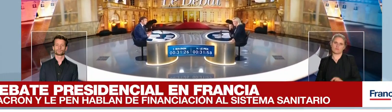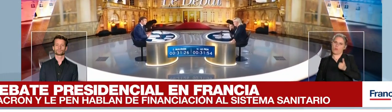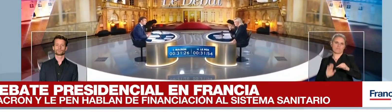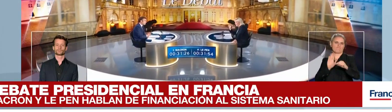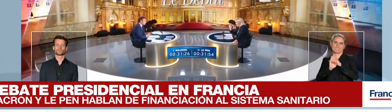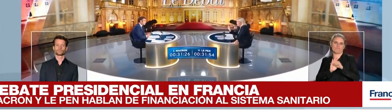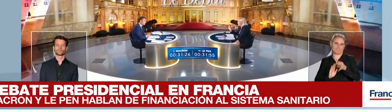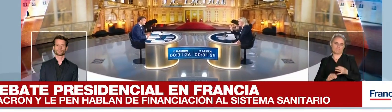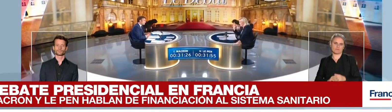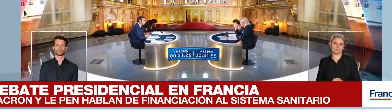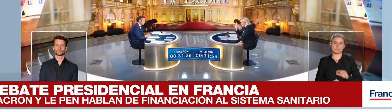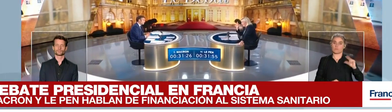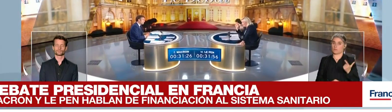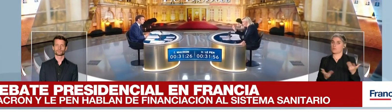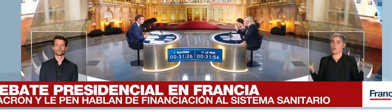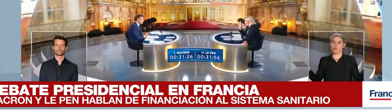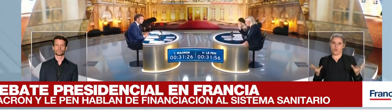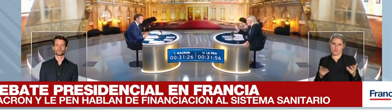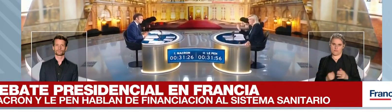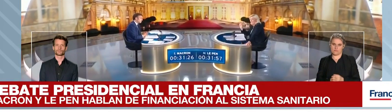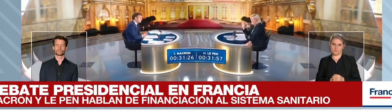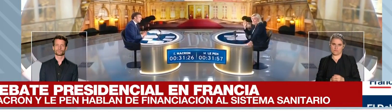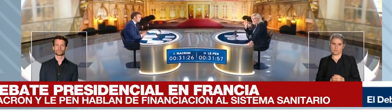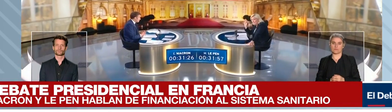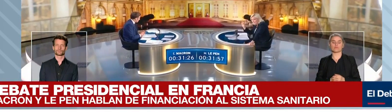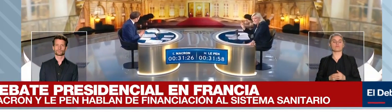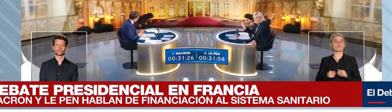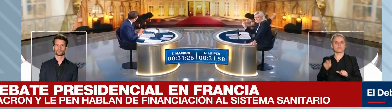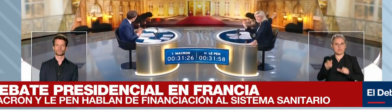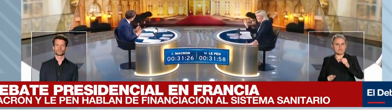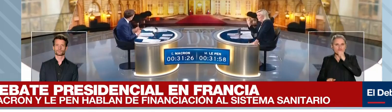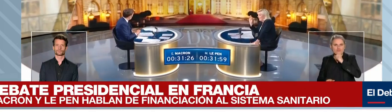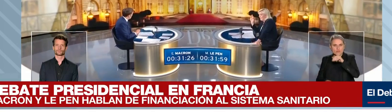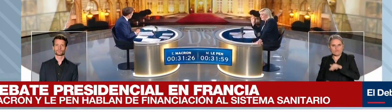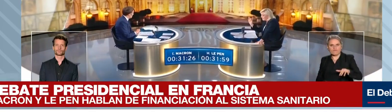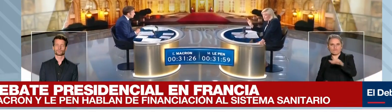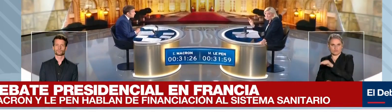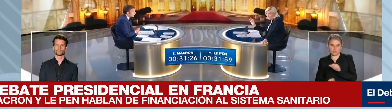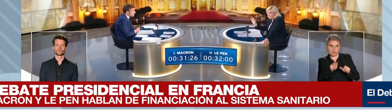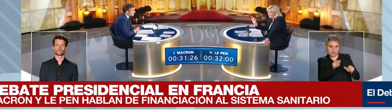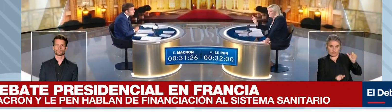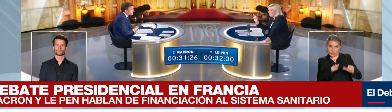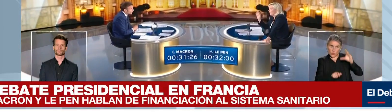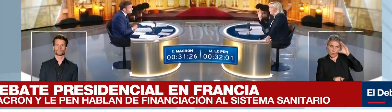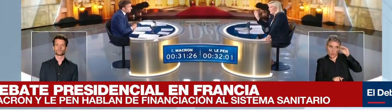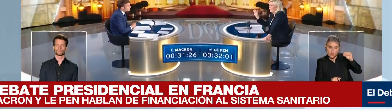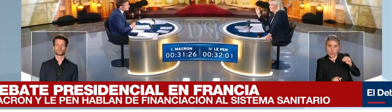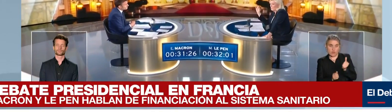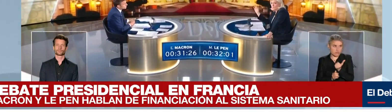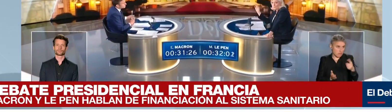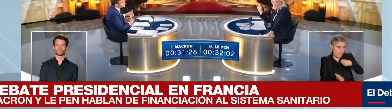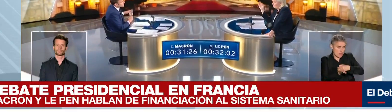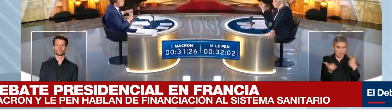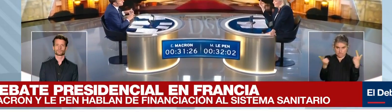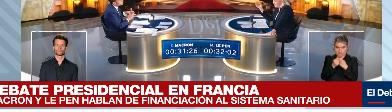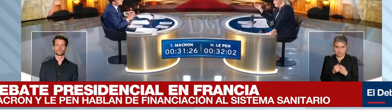obligación. En segundo lugar, hay que imponer que haya un número mínimo de personal y hay que ser